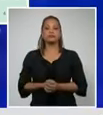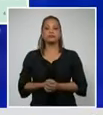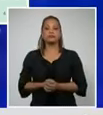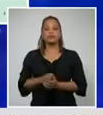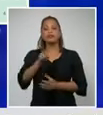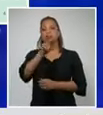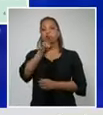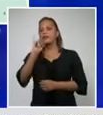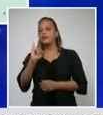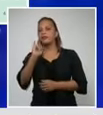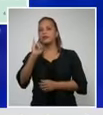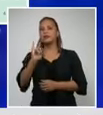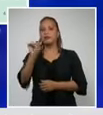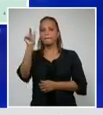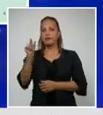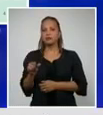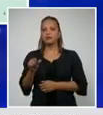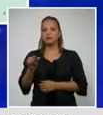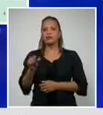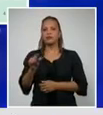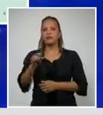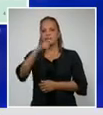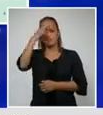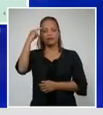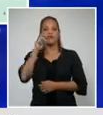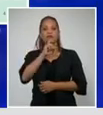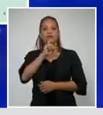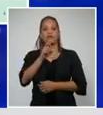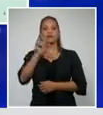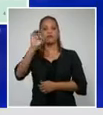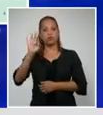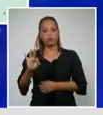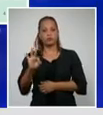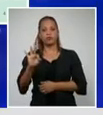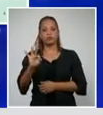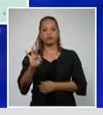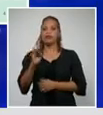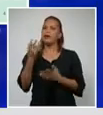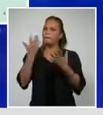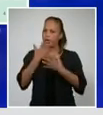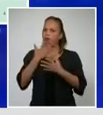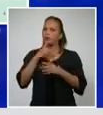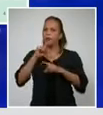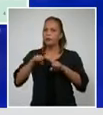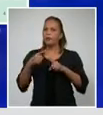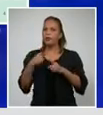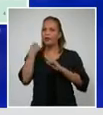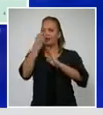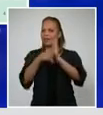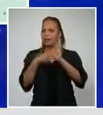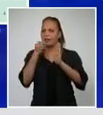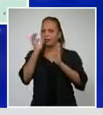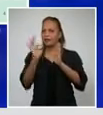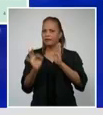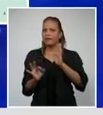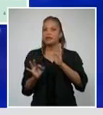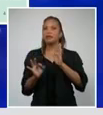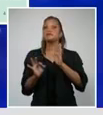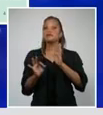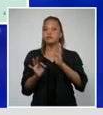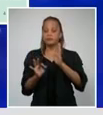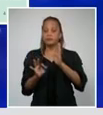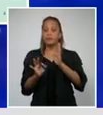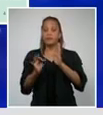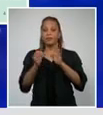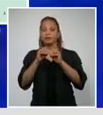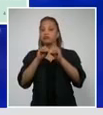26 casos de San Antonio de los Baños, 8. Además, perdónenme, como ha sido característico, con una dispersión